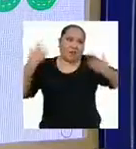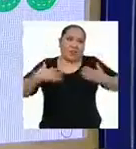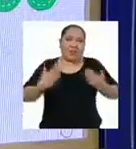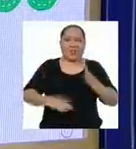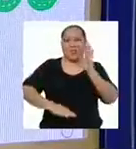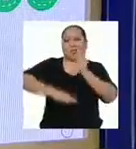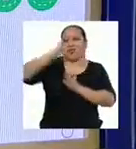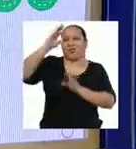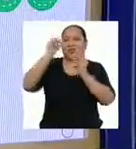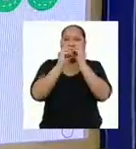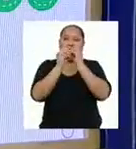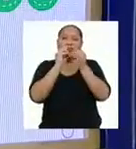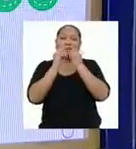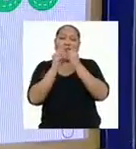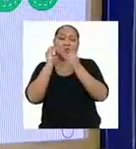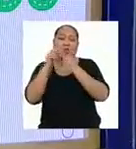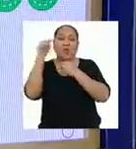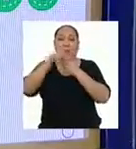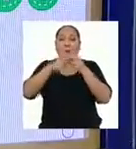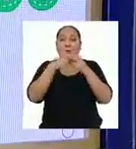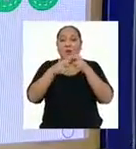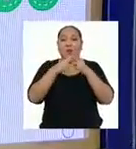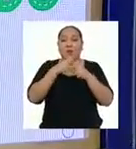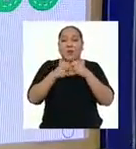tiempo mediante la valoración de las